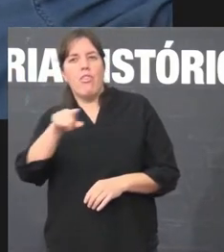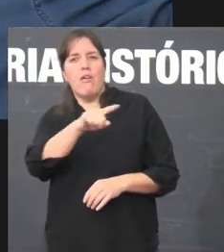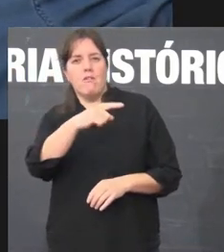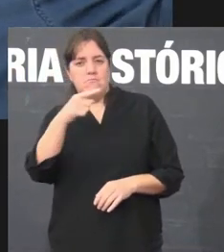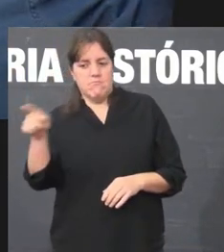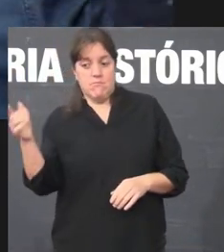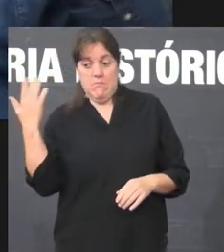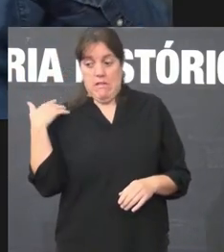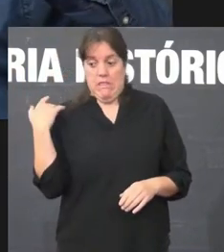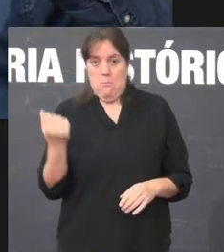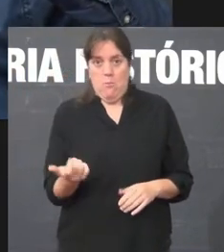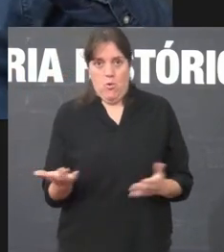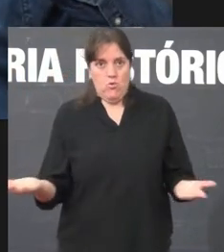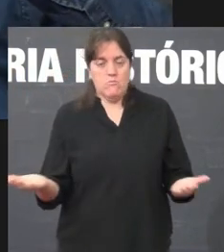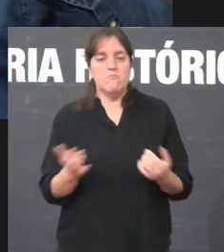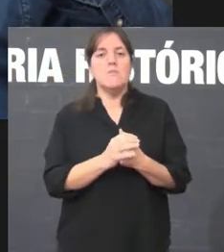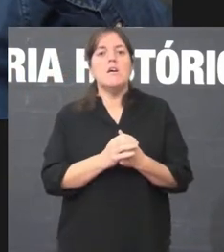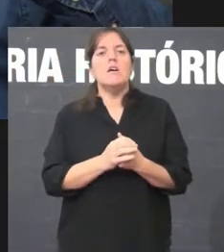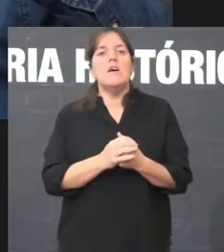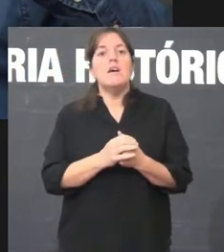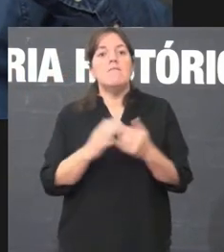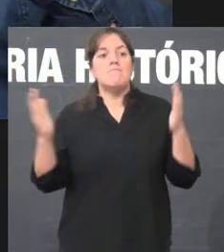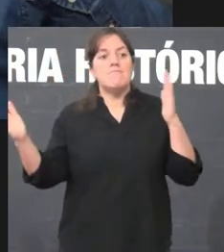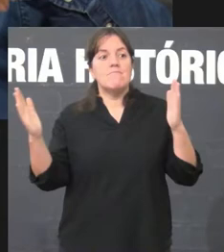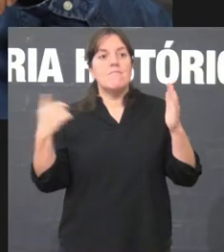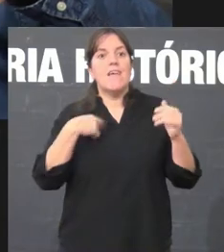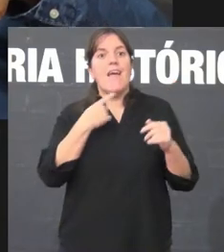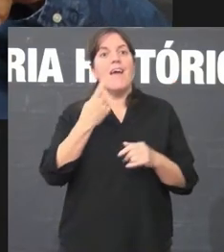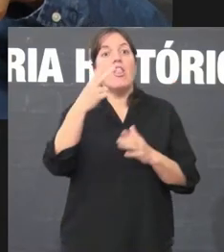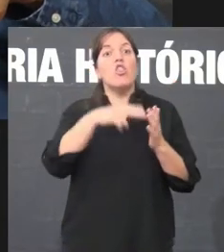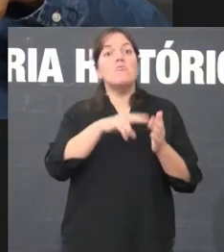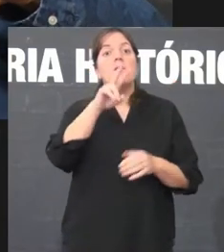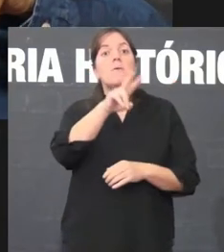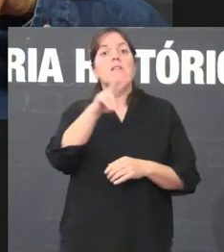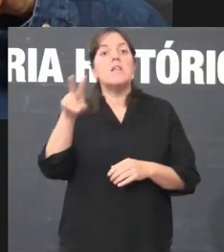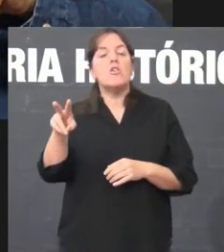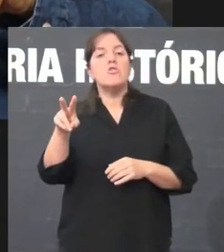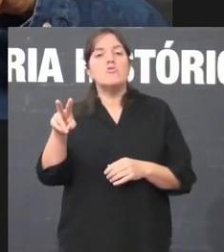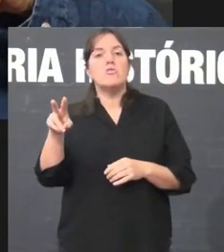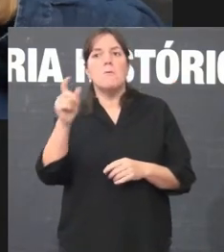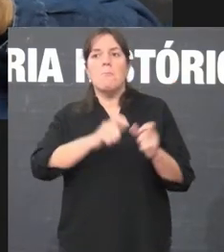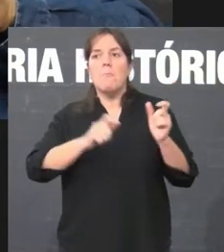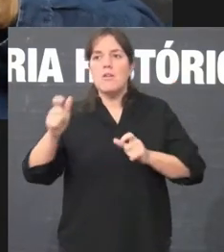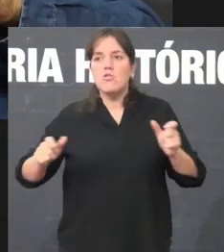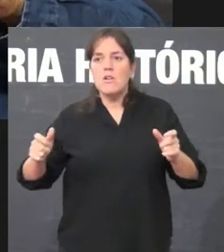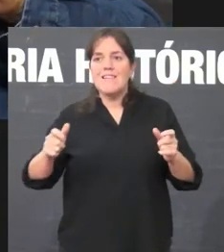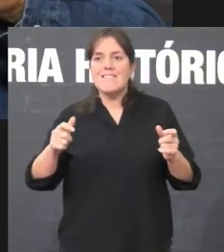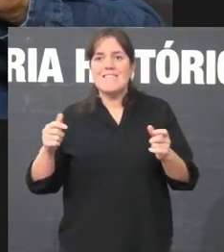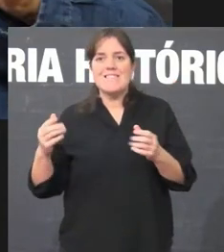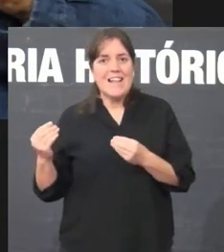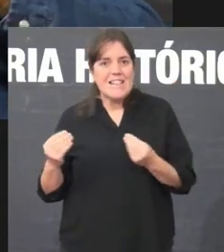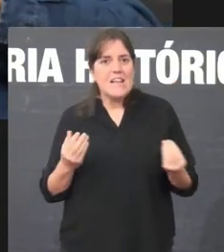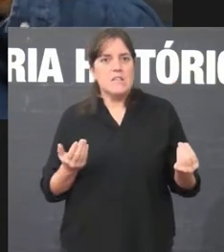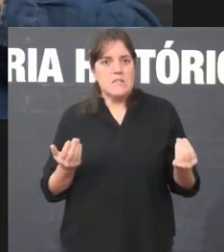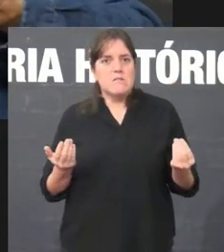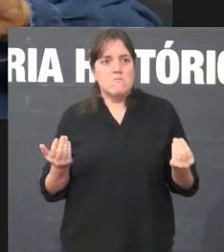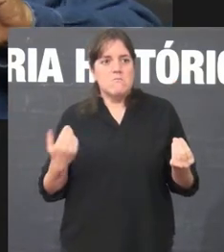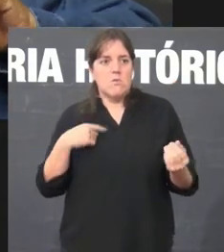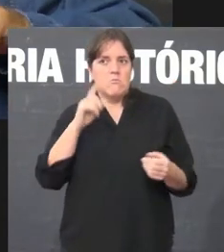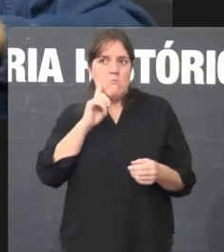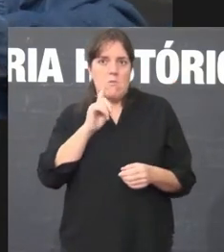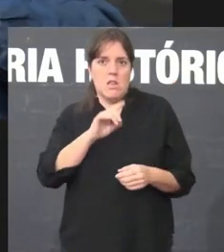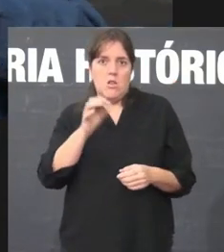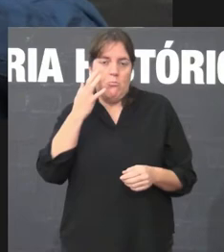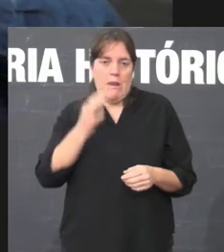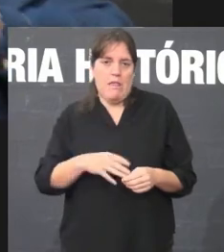ayer, en el año 2022 seríamos tantos como somos, miente o no dice la